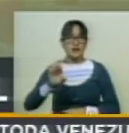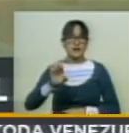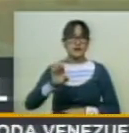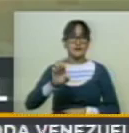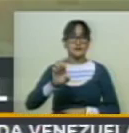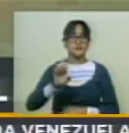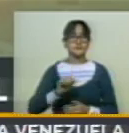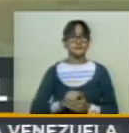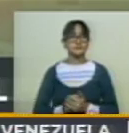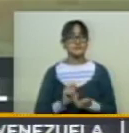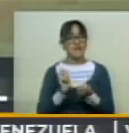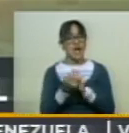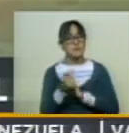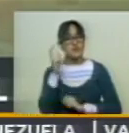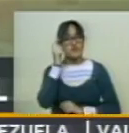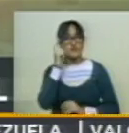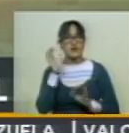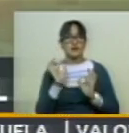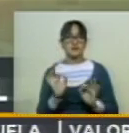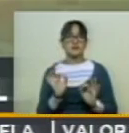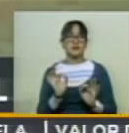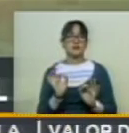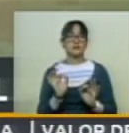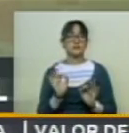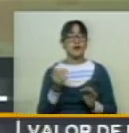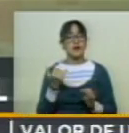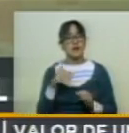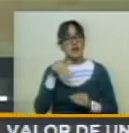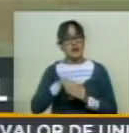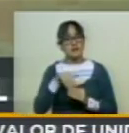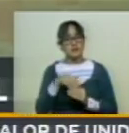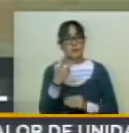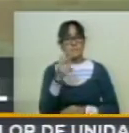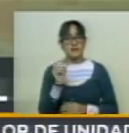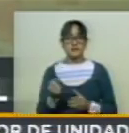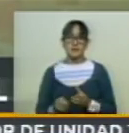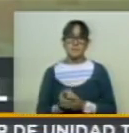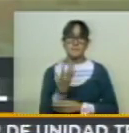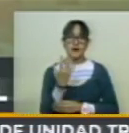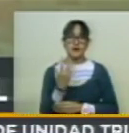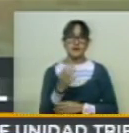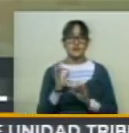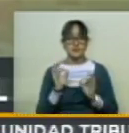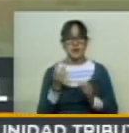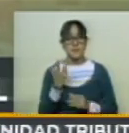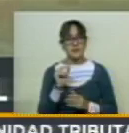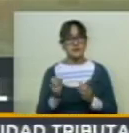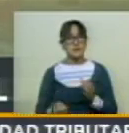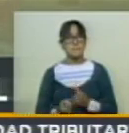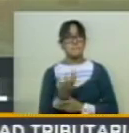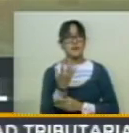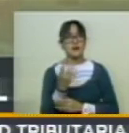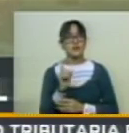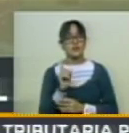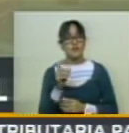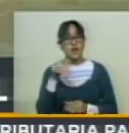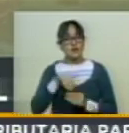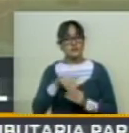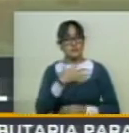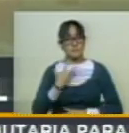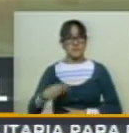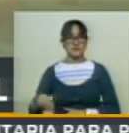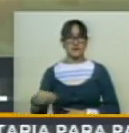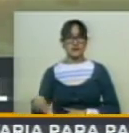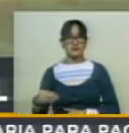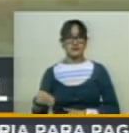Electoral cambio de fecha alguna. Aquí hay una elección el 20 de mayo. El 20 de mayo vamos a tener una elección